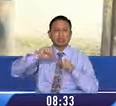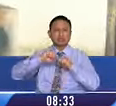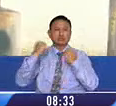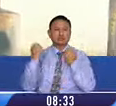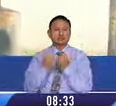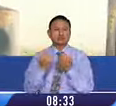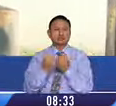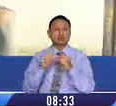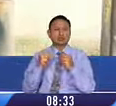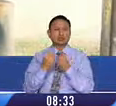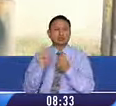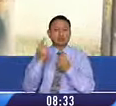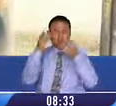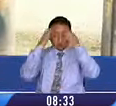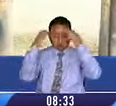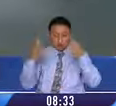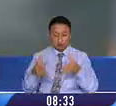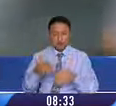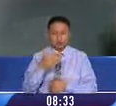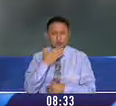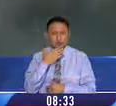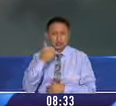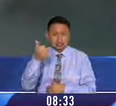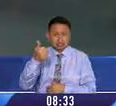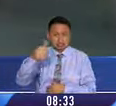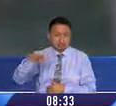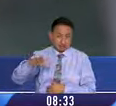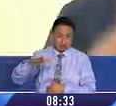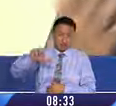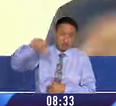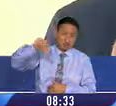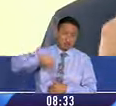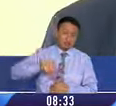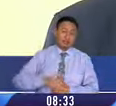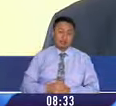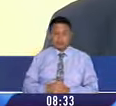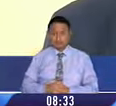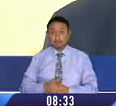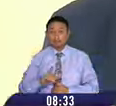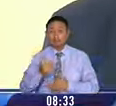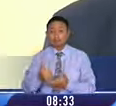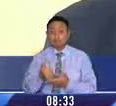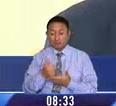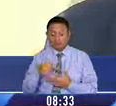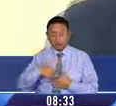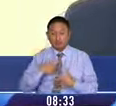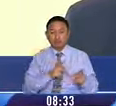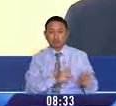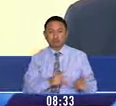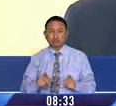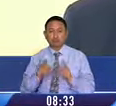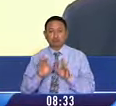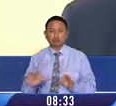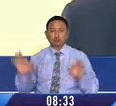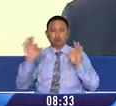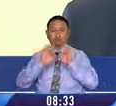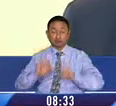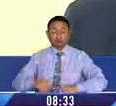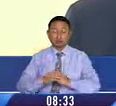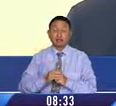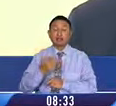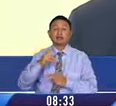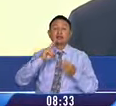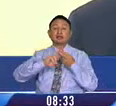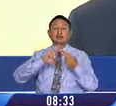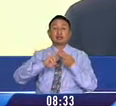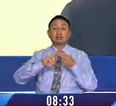están viviendo los grupos de vulnerabilidad y de asistencia prioritaria en Quito. Es una herramienta de planificación fundamental. Definitivamente el Censo Nacional pensamos